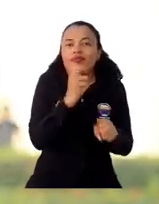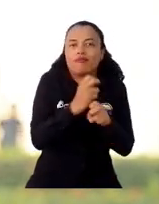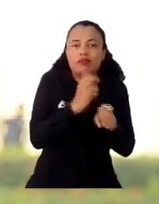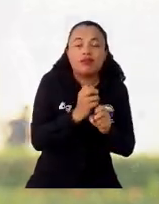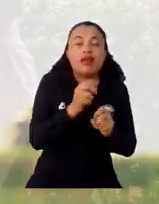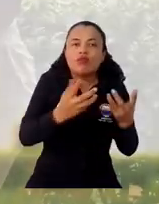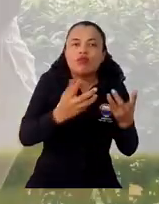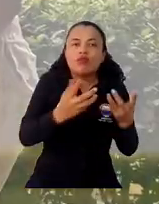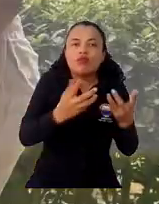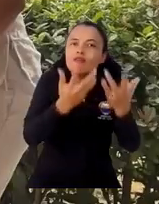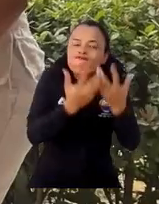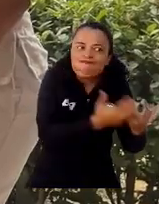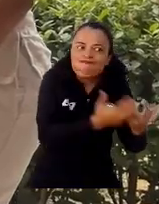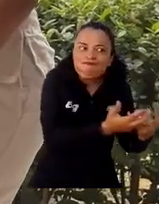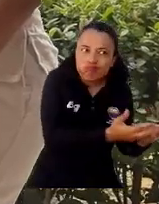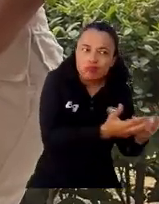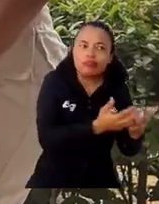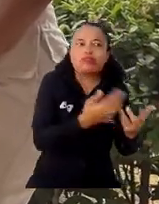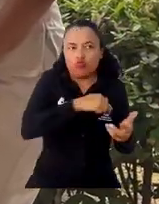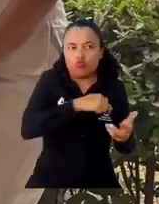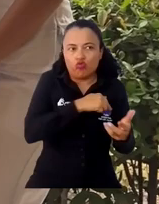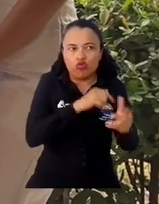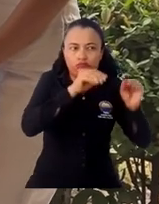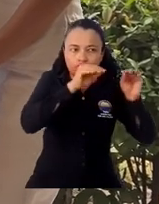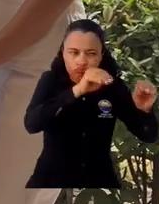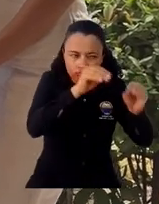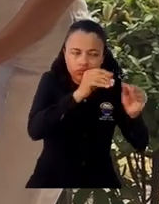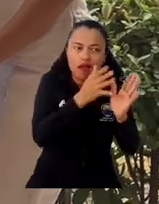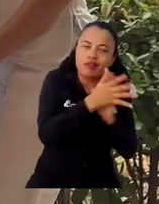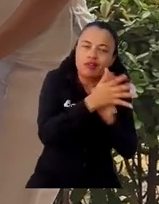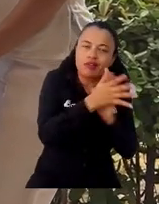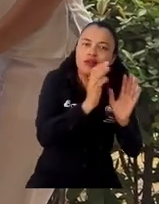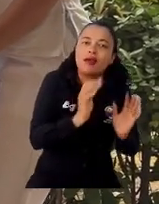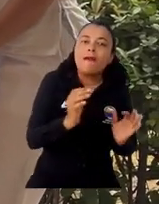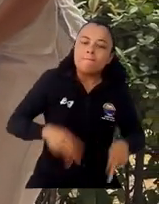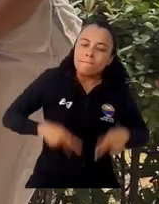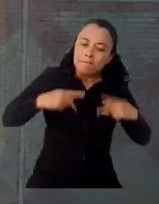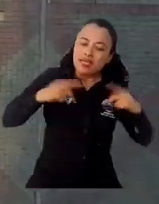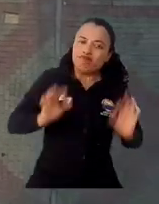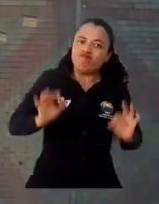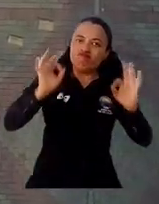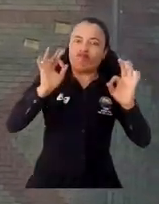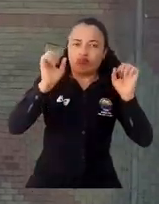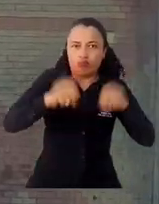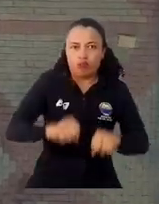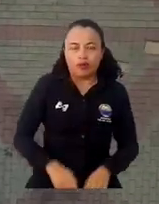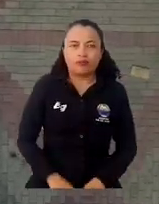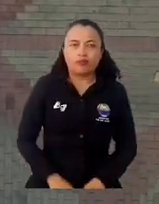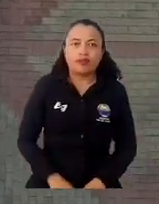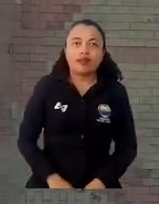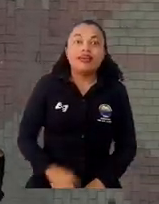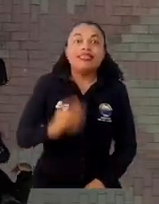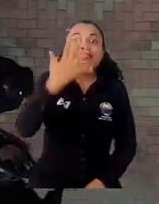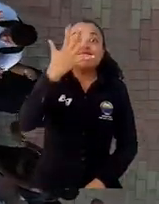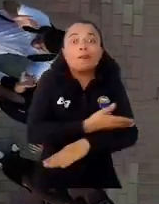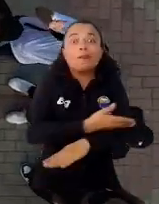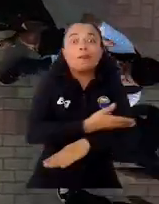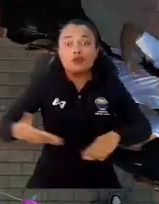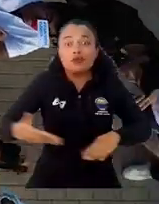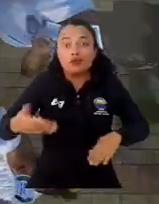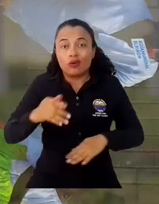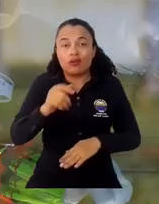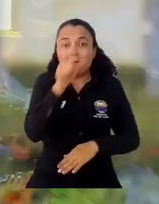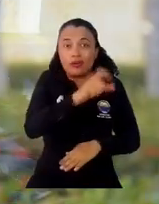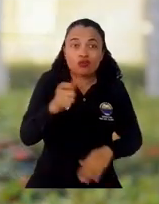a la hora de alimentarse o la poca conocimiento que tienen acerca de esto y así poderlos instruir y que tengan una buena calidad de